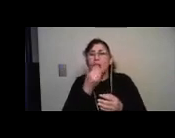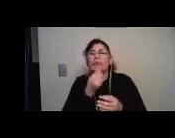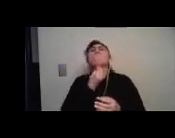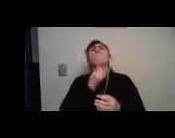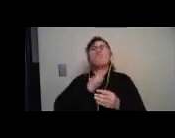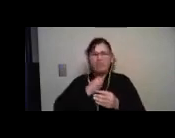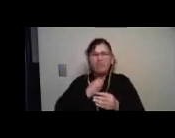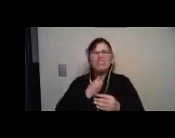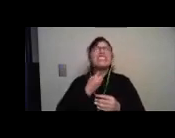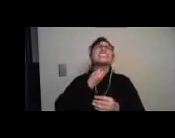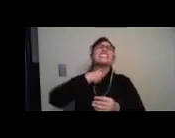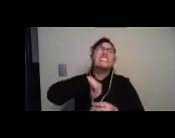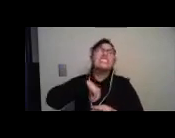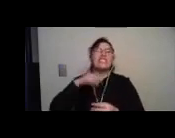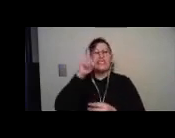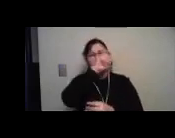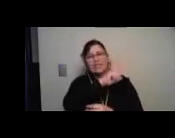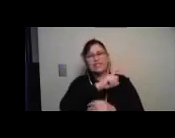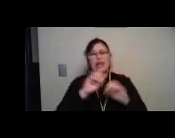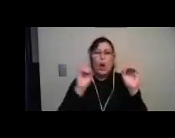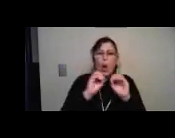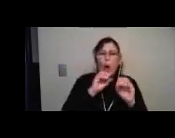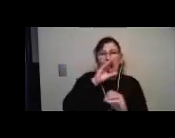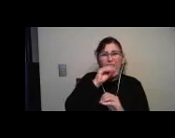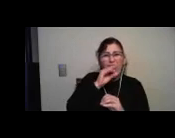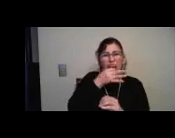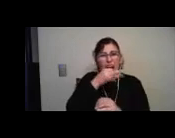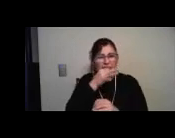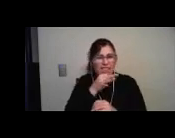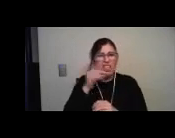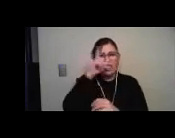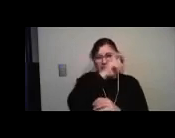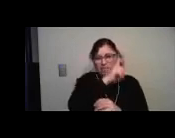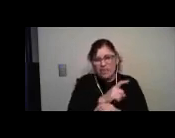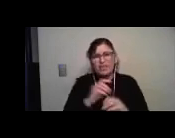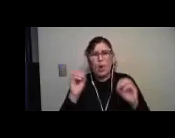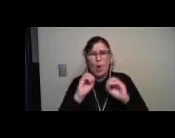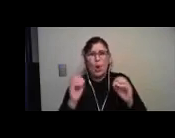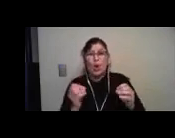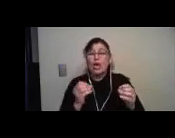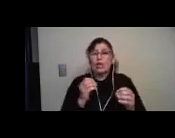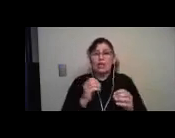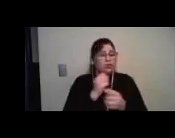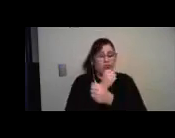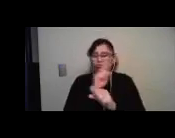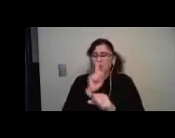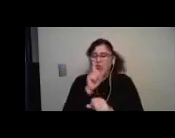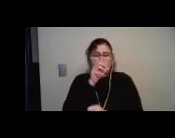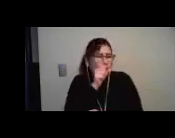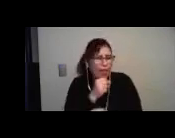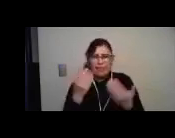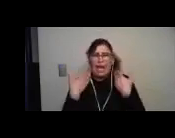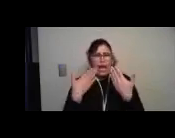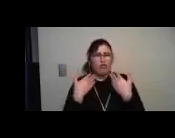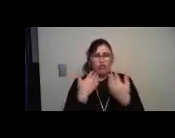sólidos, dificultades para hablar, intolerancia al calor, también una respuesta importante, ¿cierto? Como parte